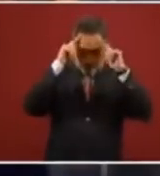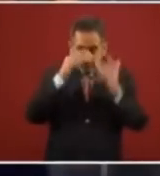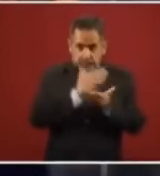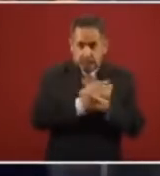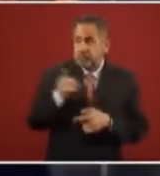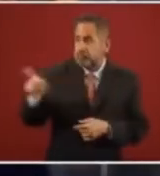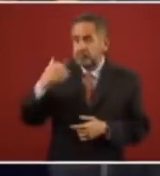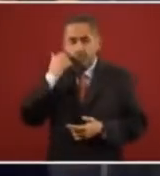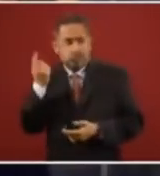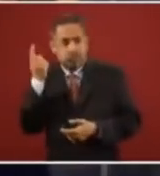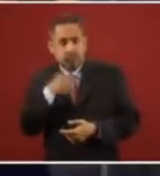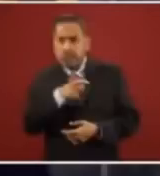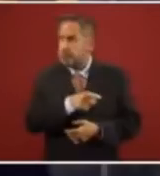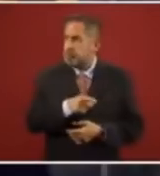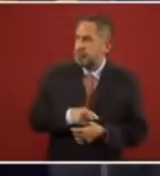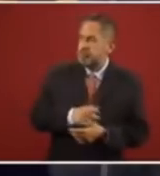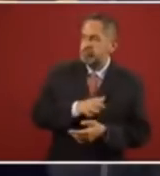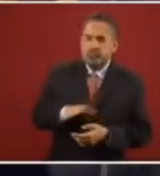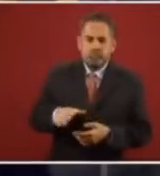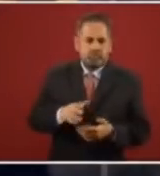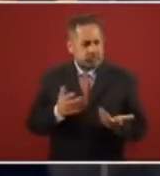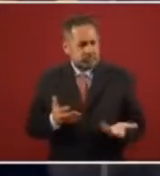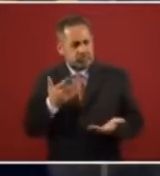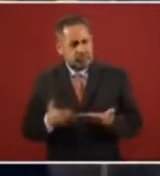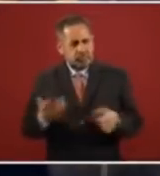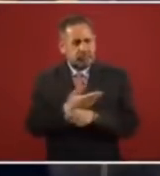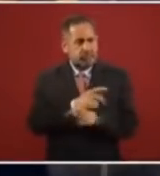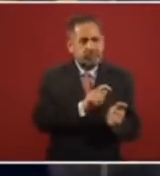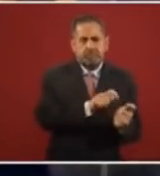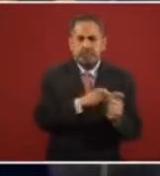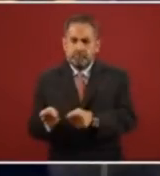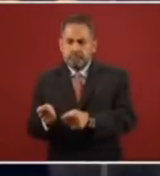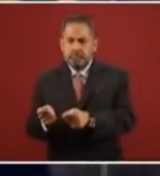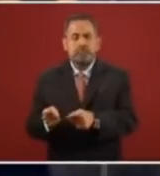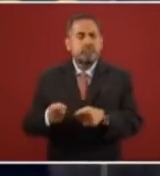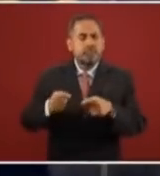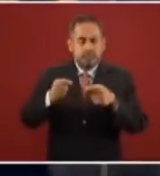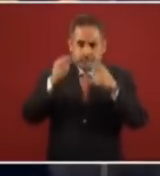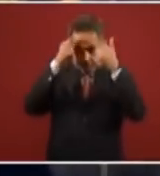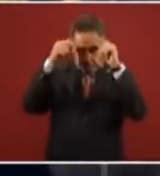usted pretendía de pasar a la Secretaría de Marina, la marina mercante.